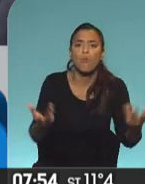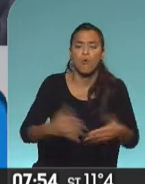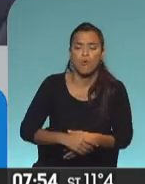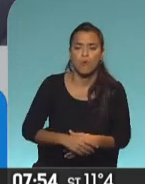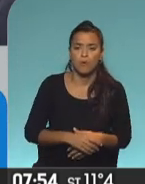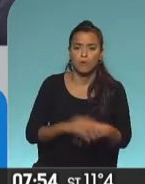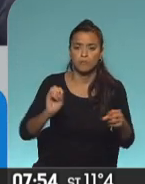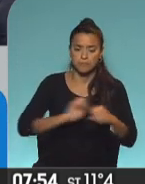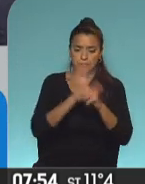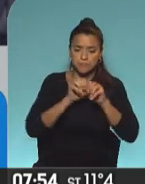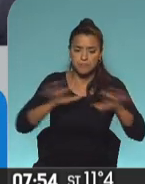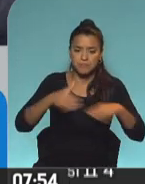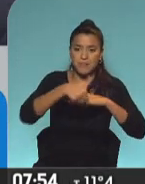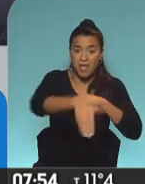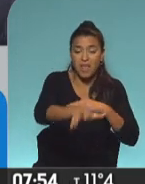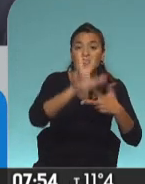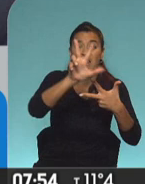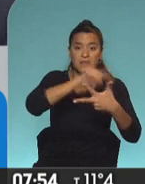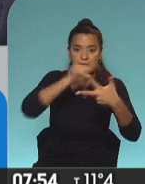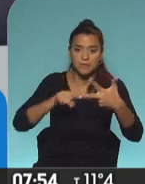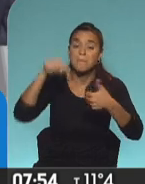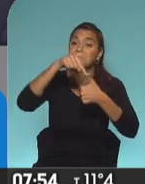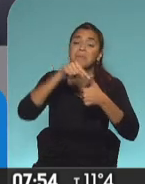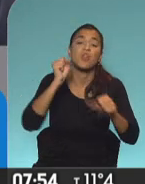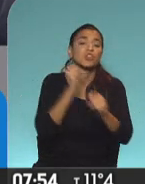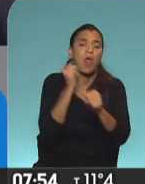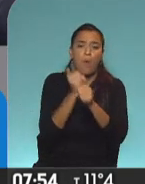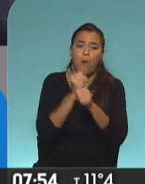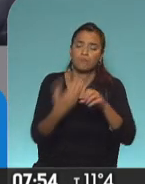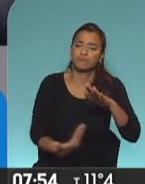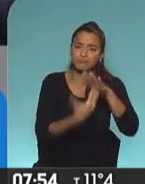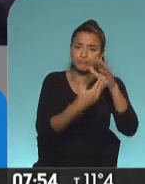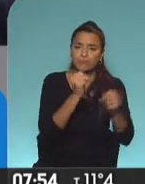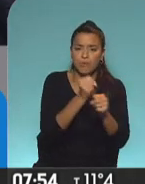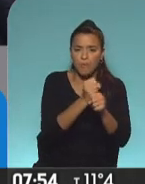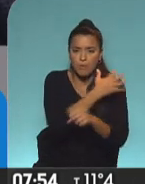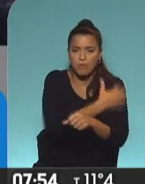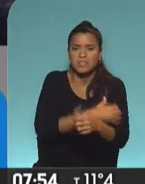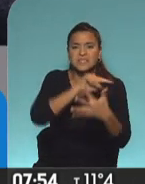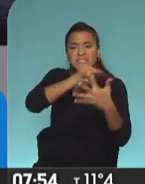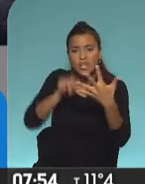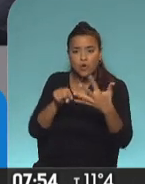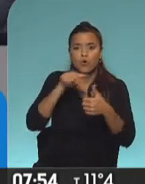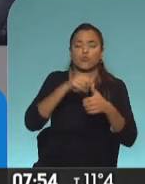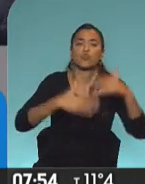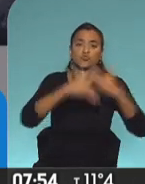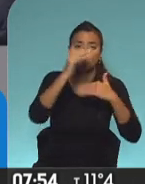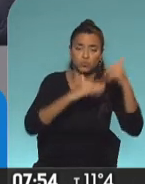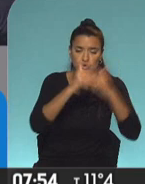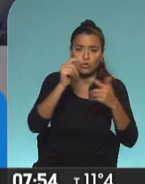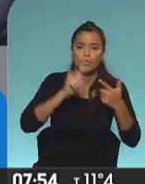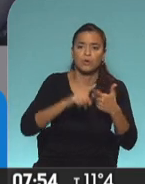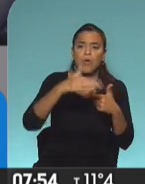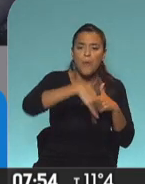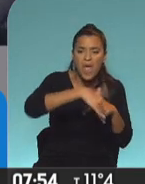La pospandemia tiene tres ejes para nosotros. El primero es trabajo. El trabajo para los sectores más pobres viene por cinco sectores productivos: por la construcción,